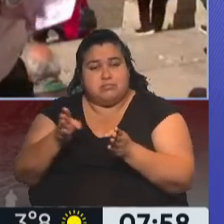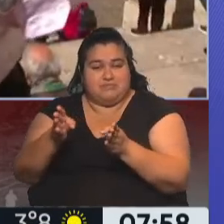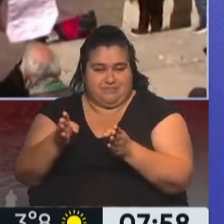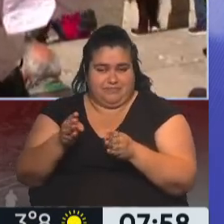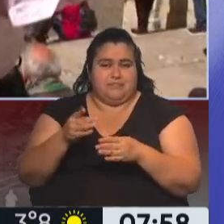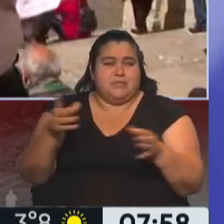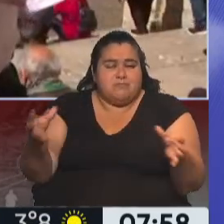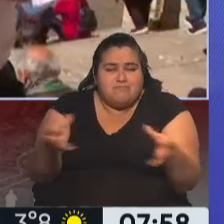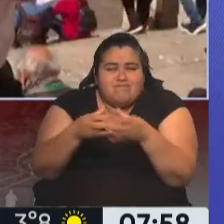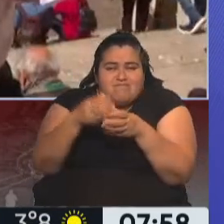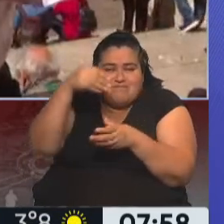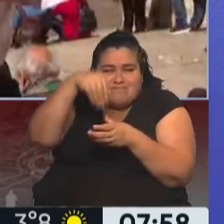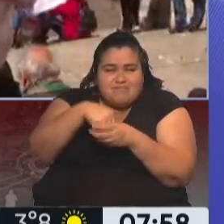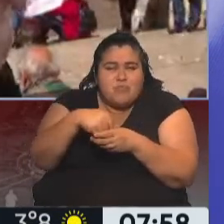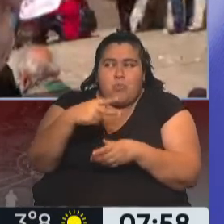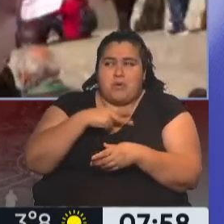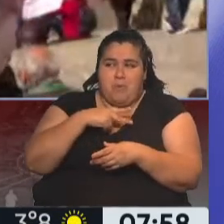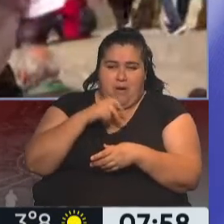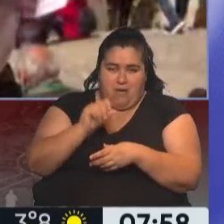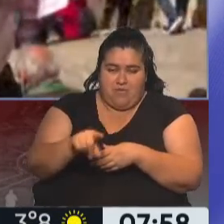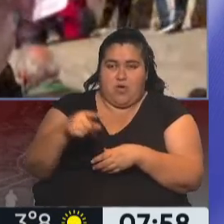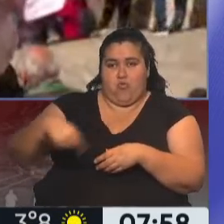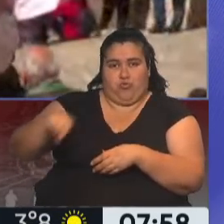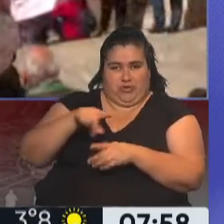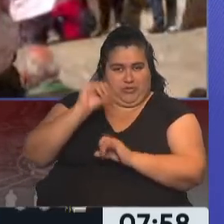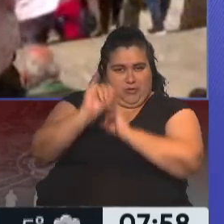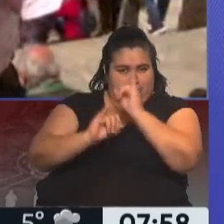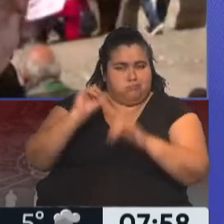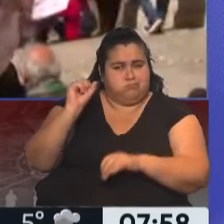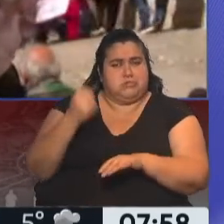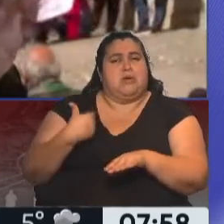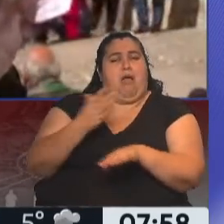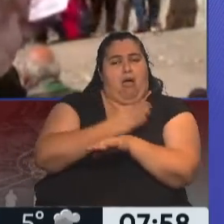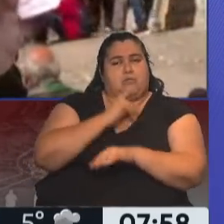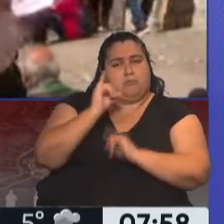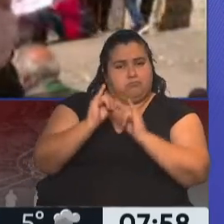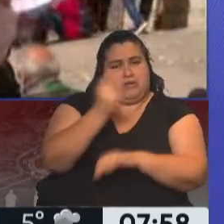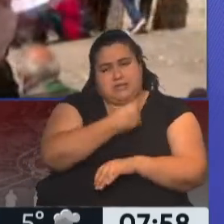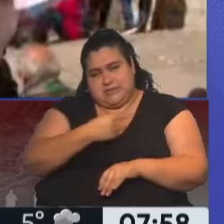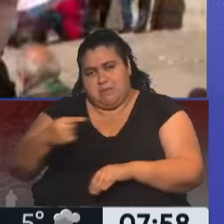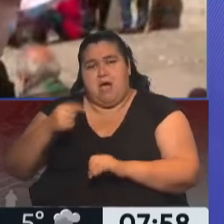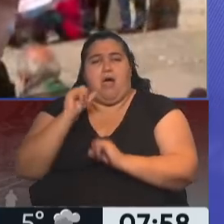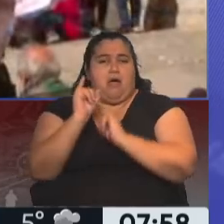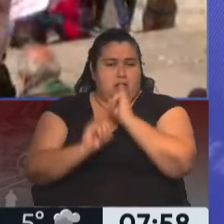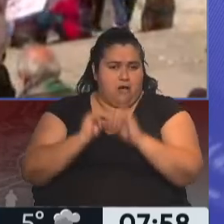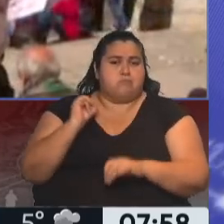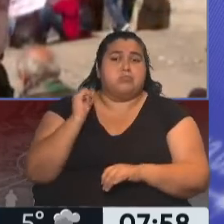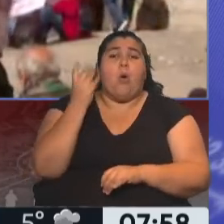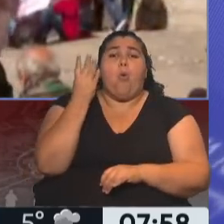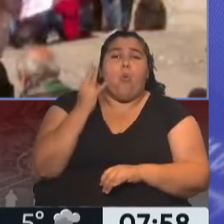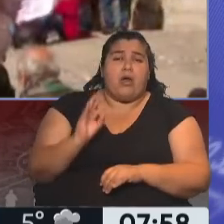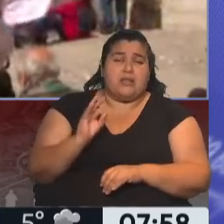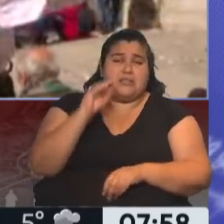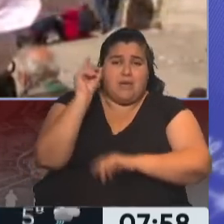muy íntima. Lo veníamos contando ustedes en el piso, yo lo había contado anteriormente, lo hice durante la semana, 40 personas con